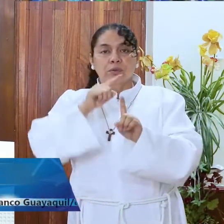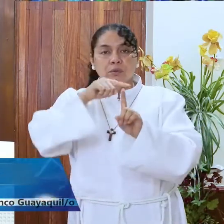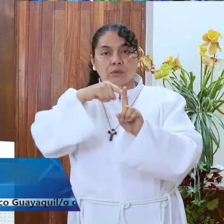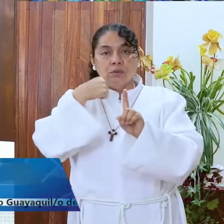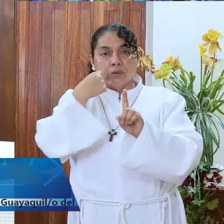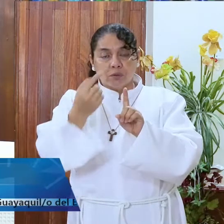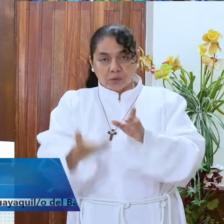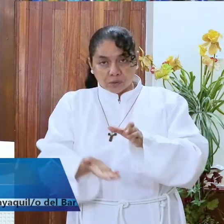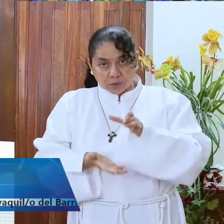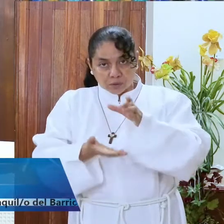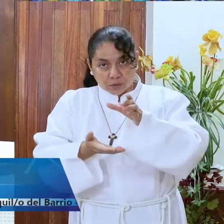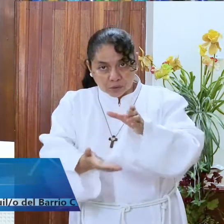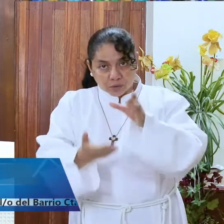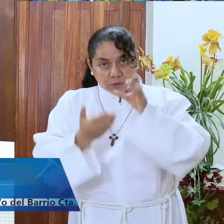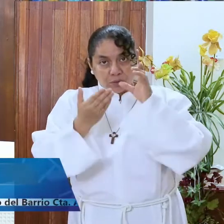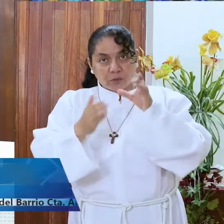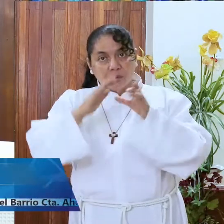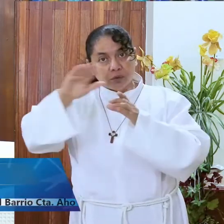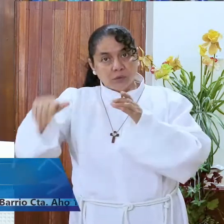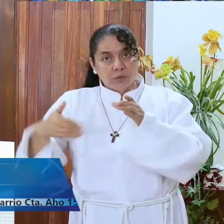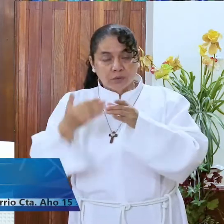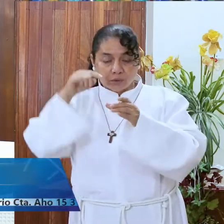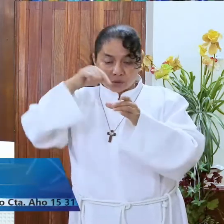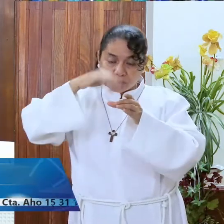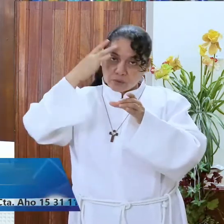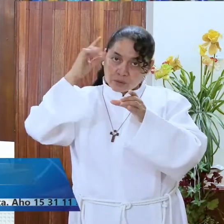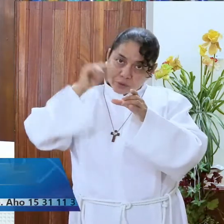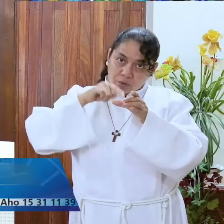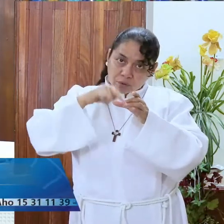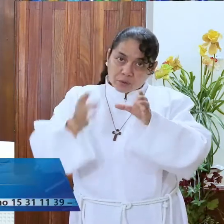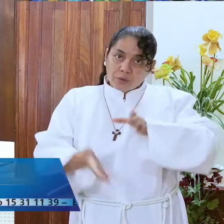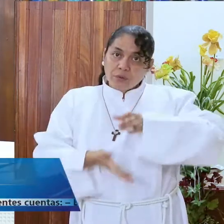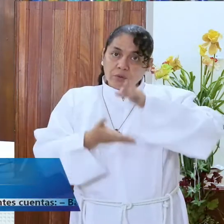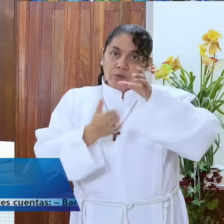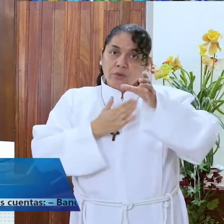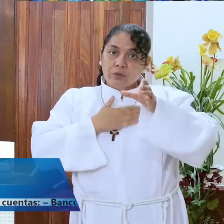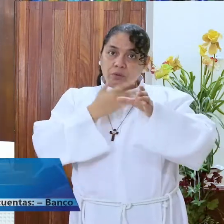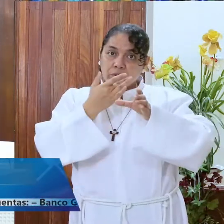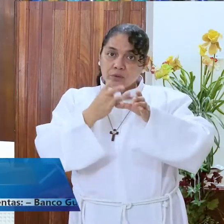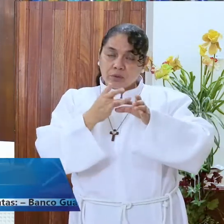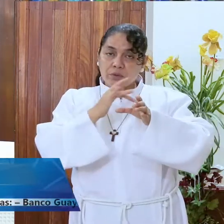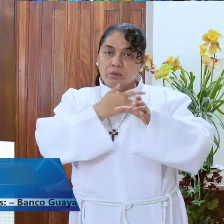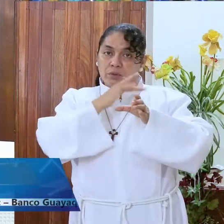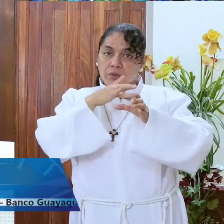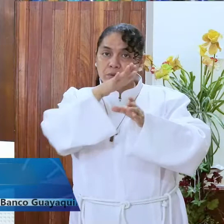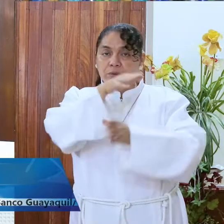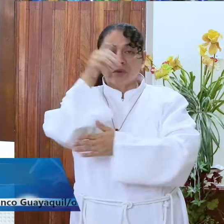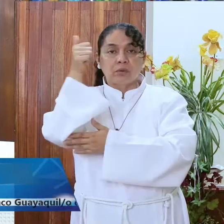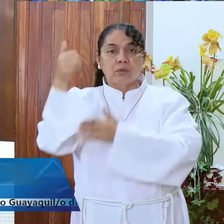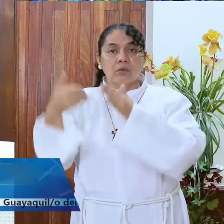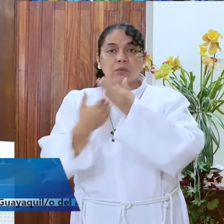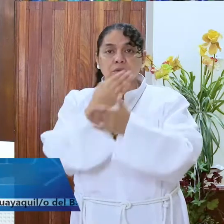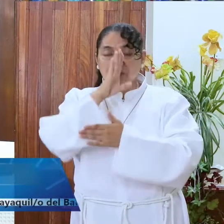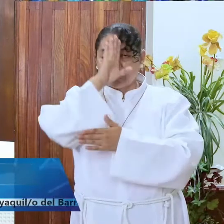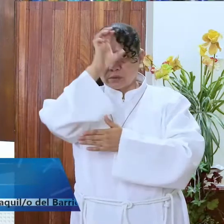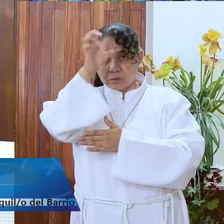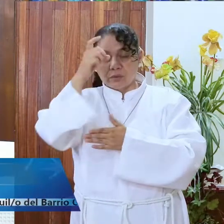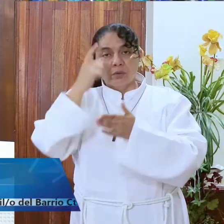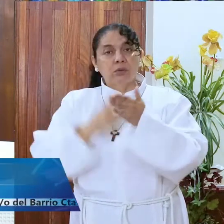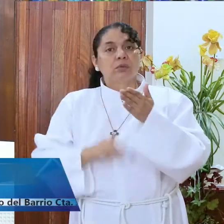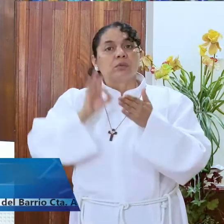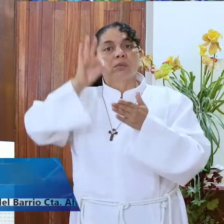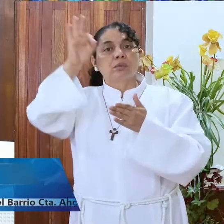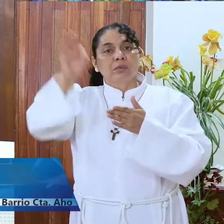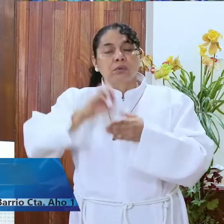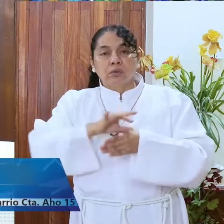tomen y beban todos de él porque ese es el cáliz de mi sangre sangre de la alianza nueva y